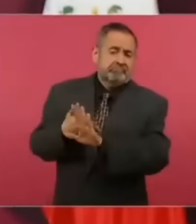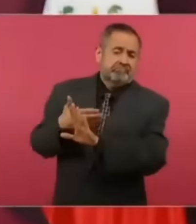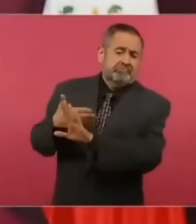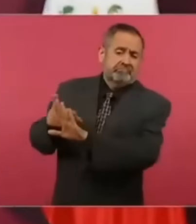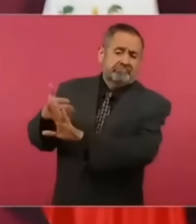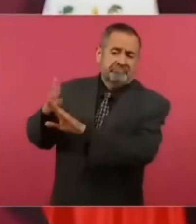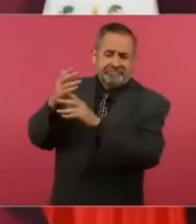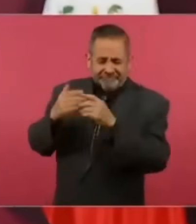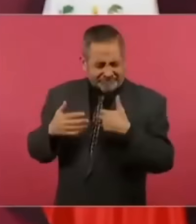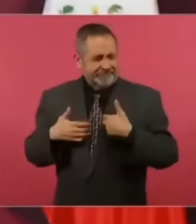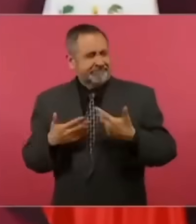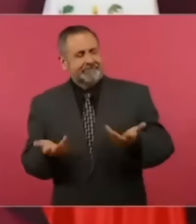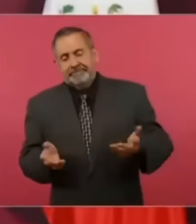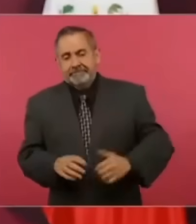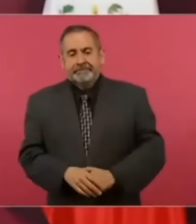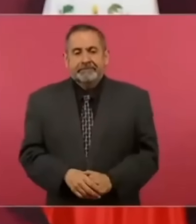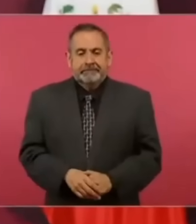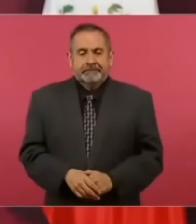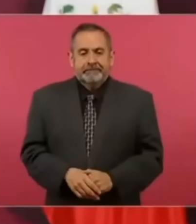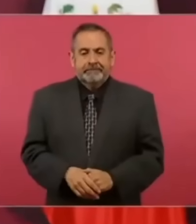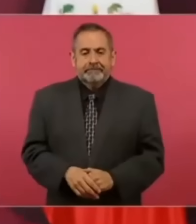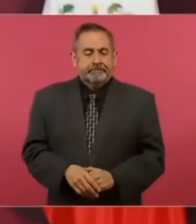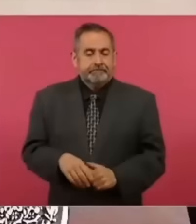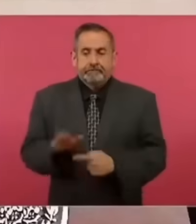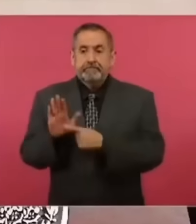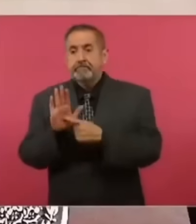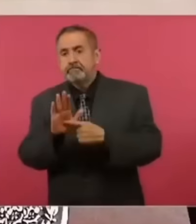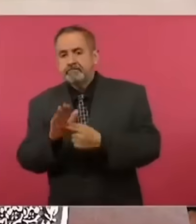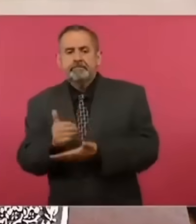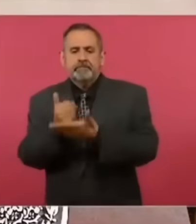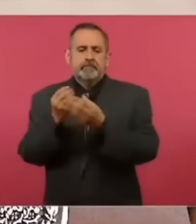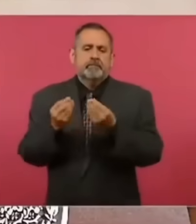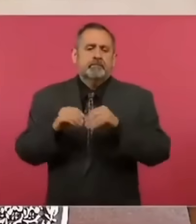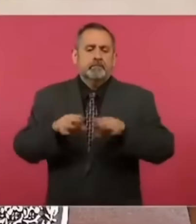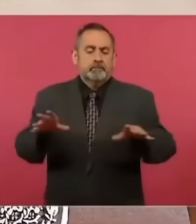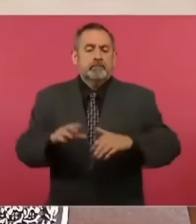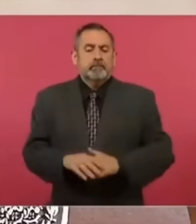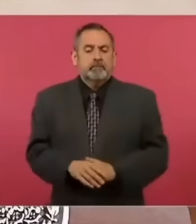todo. Eso ayuda mucho.